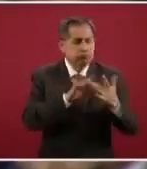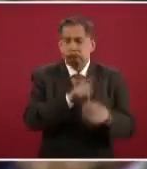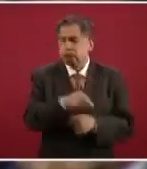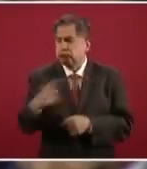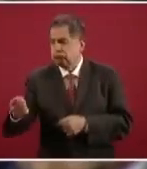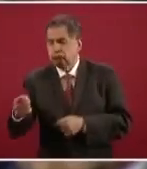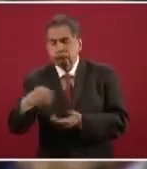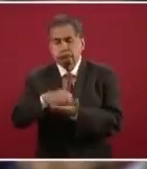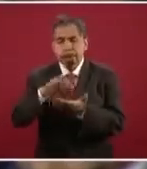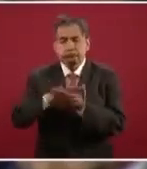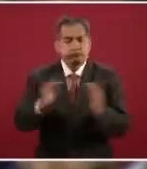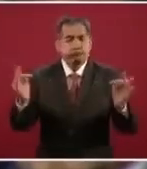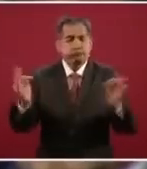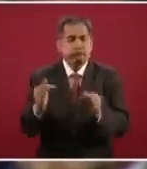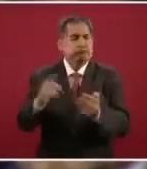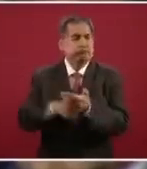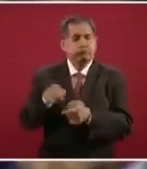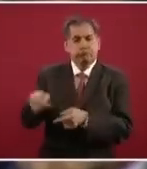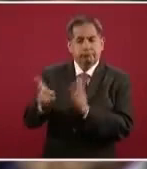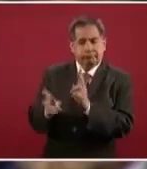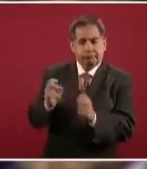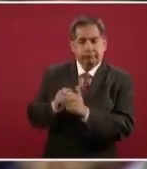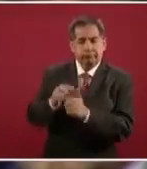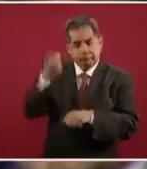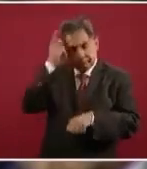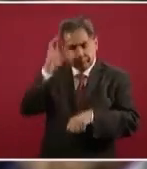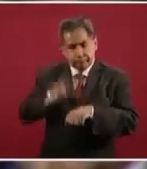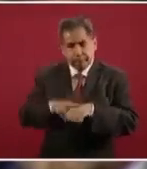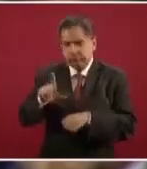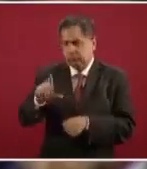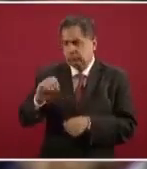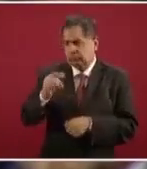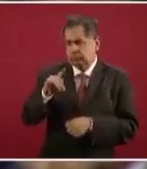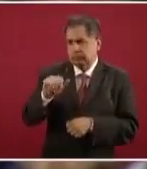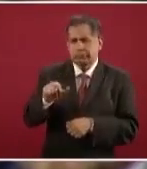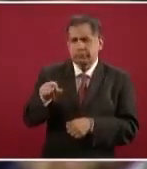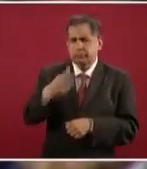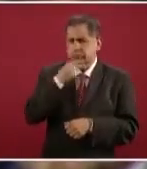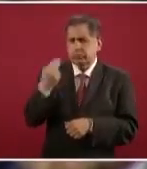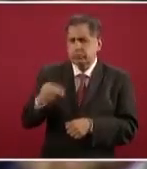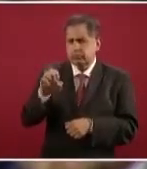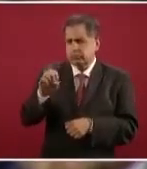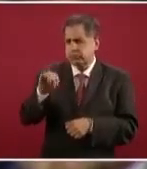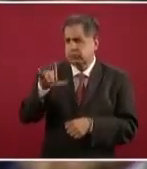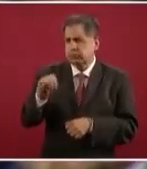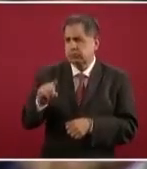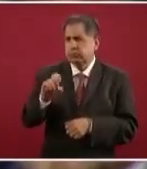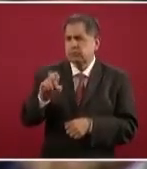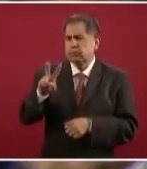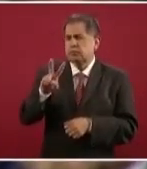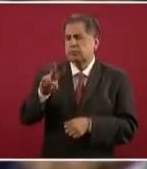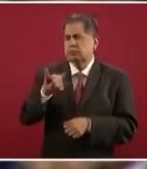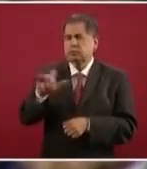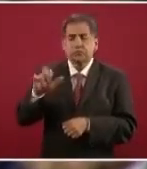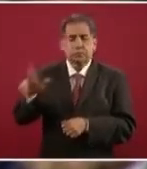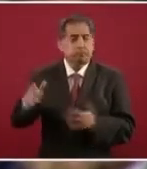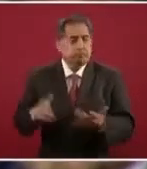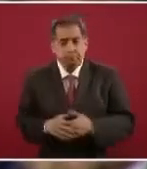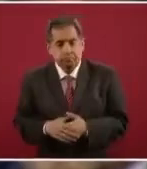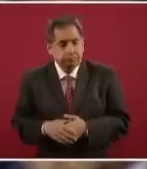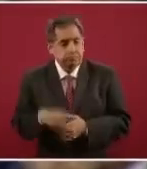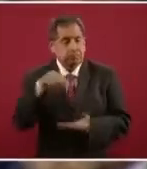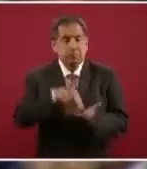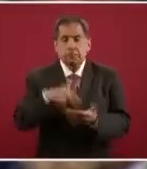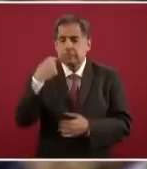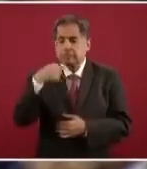cita para que la recibiera el director de logística, Emilio González del Villar. Sin embargo, la dejó